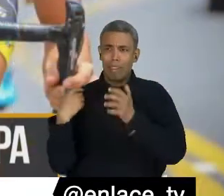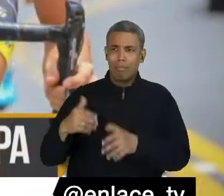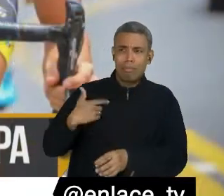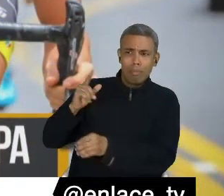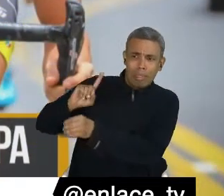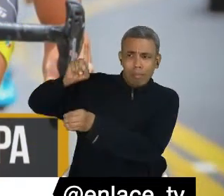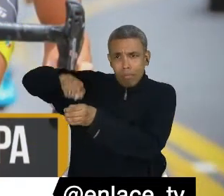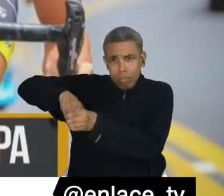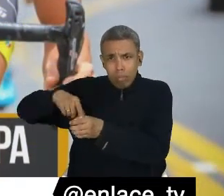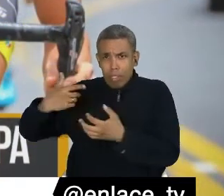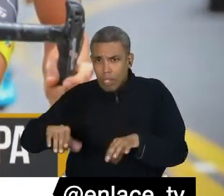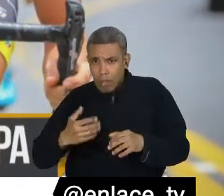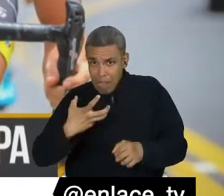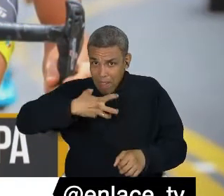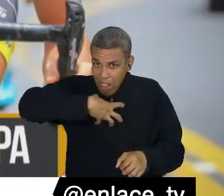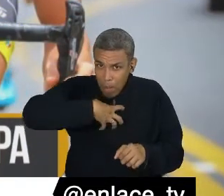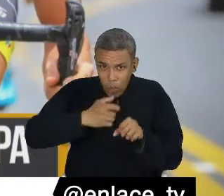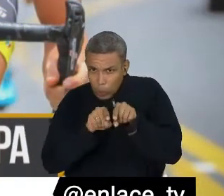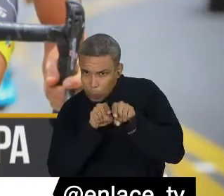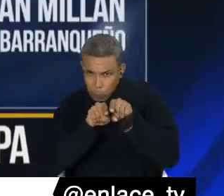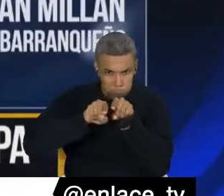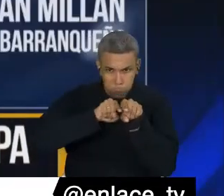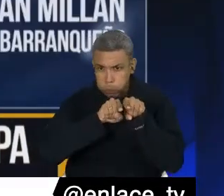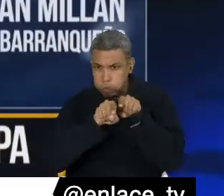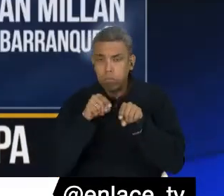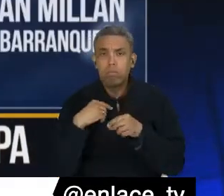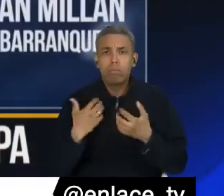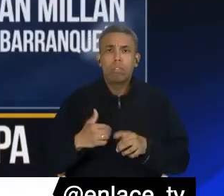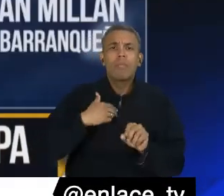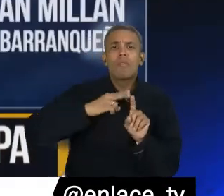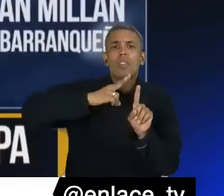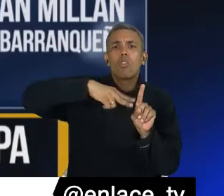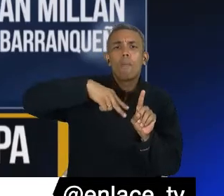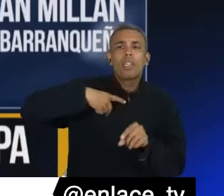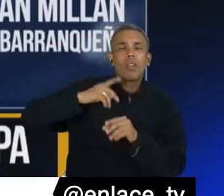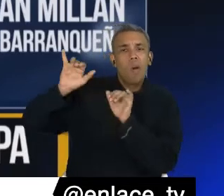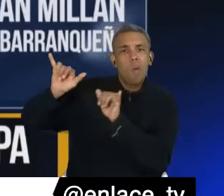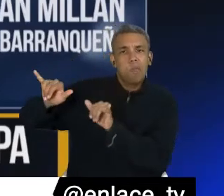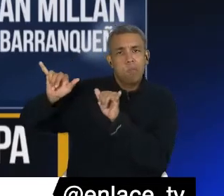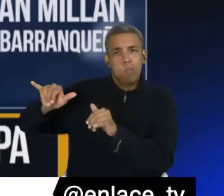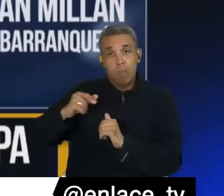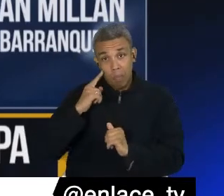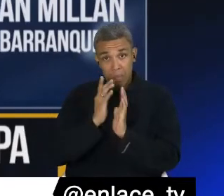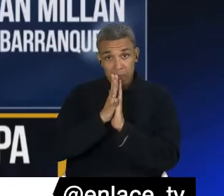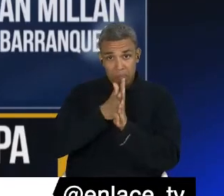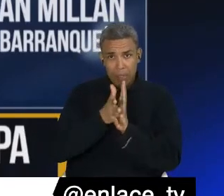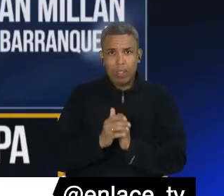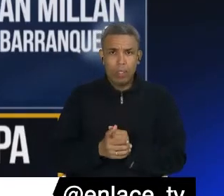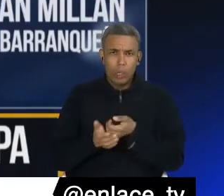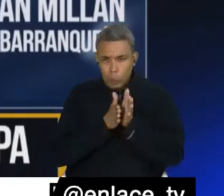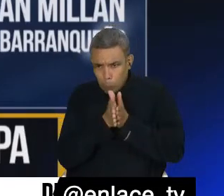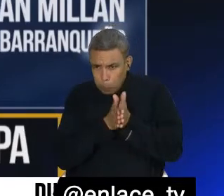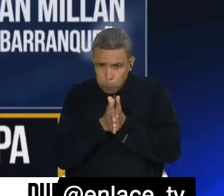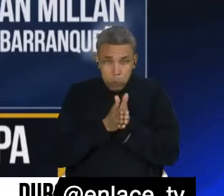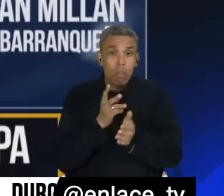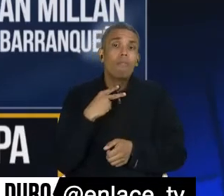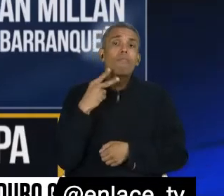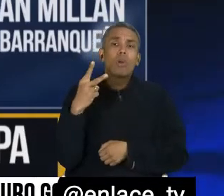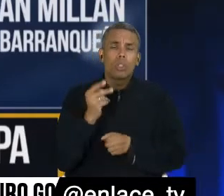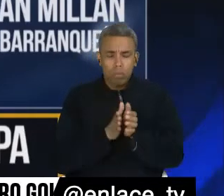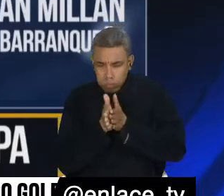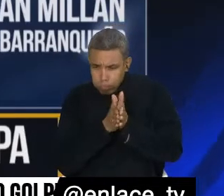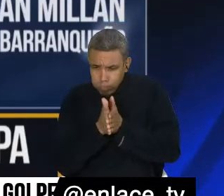carreras que lo mantendrán por 60 días en Italia. Las expectativas son muy buenas, la verdad nos hemos preparado muy bien durante estos 2 meses para llegar